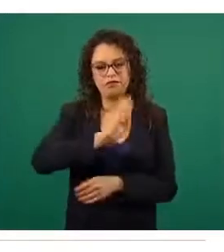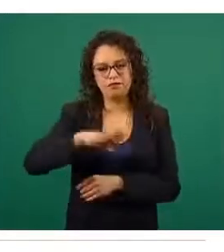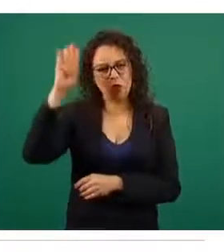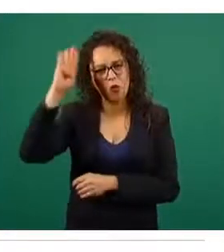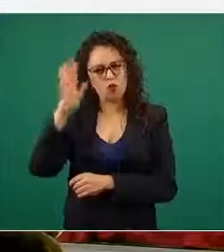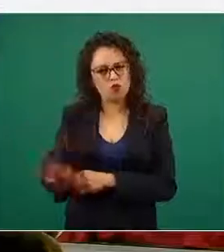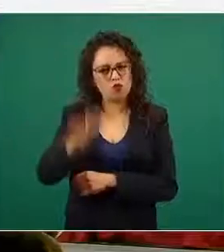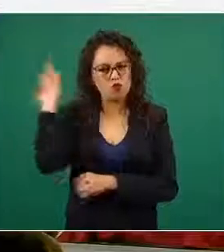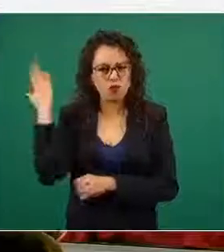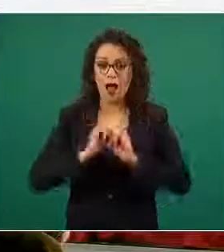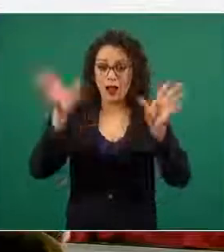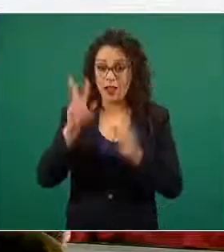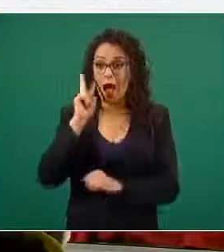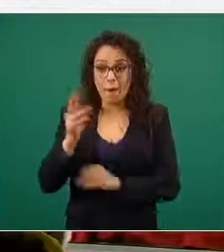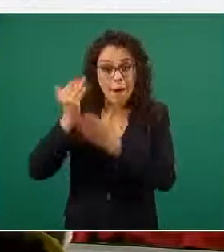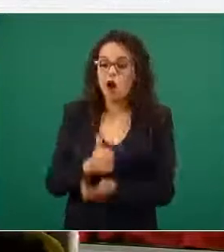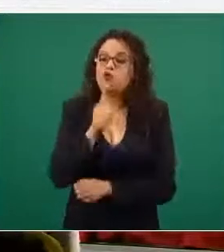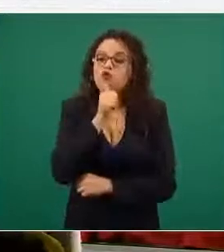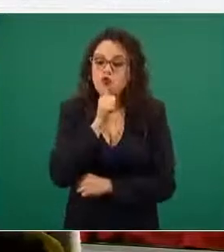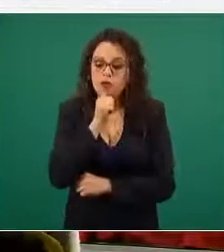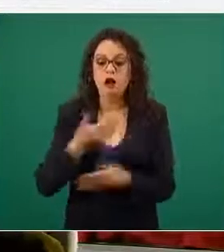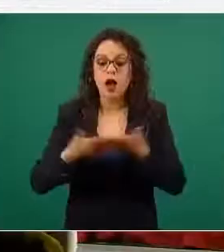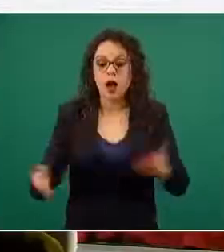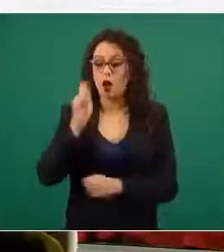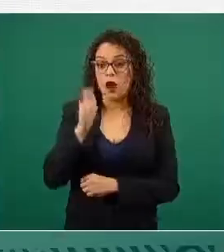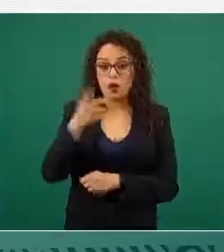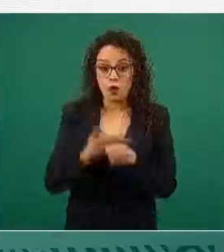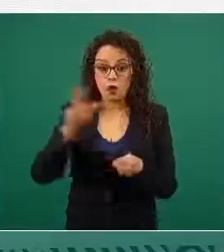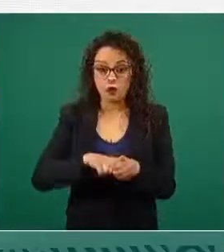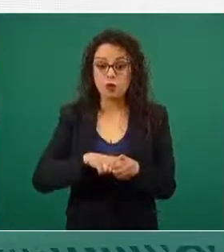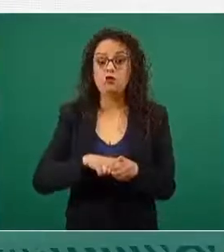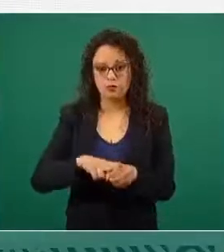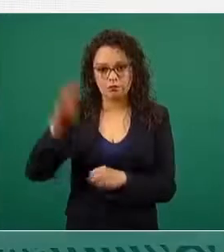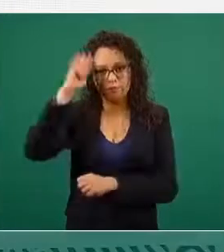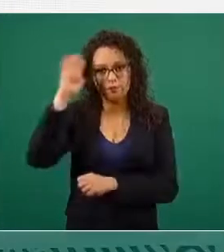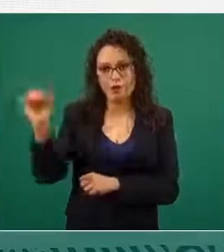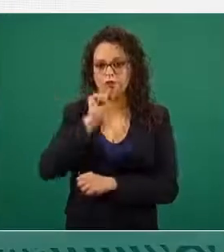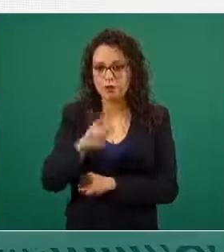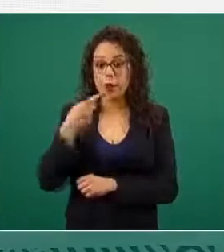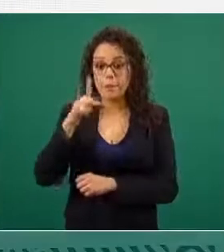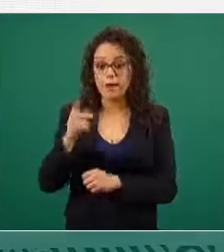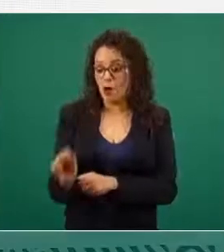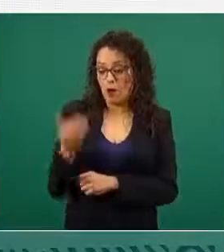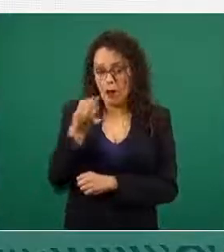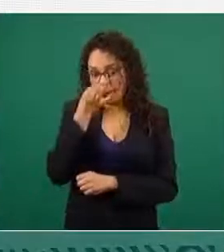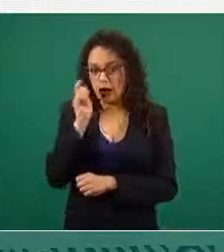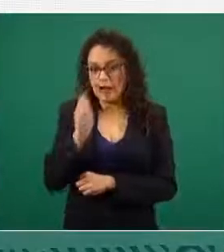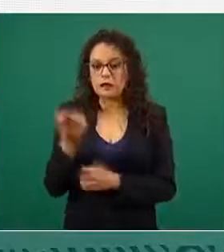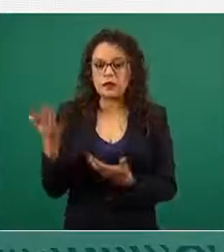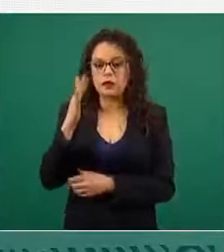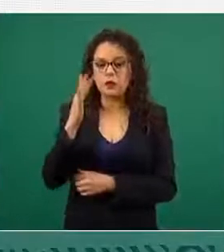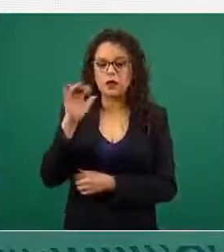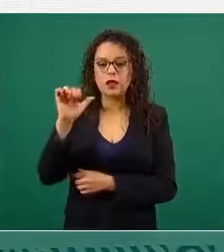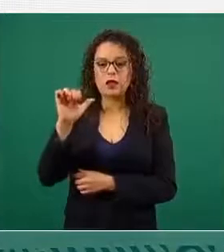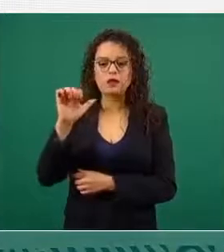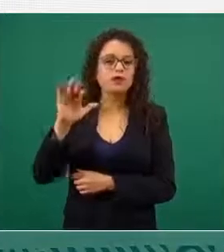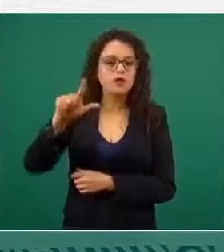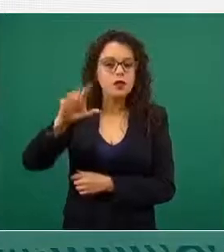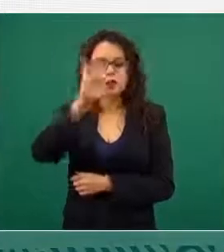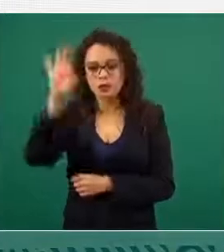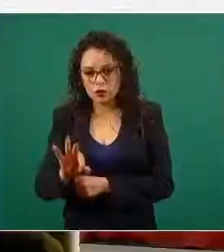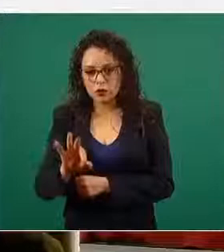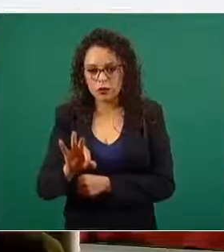todavía no se ve claramente reducción. La siguiente, en su hospitalización, tendencia rápida a la ocupación hospitalaria con una reserva hospitalaria menor, apenas arriba del 57%,